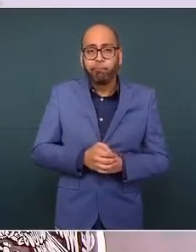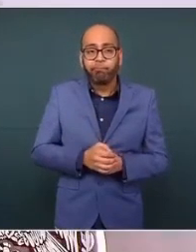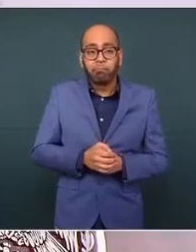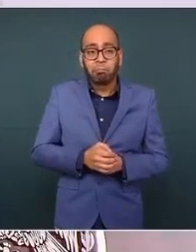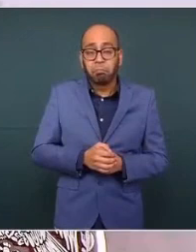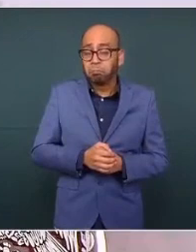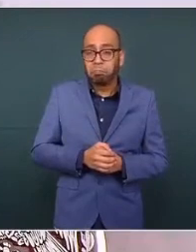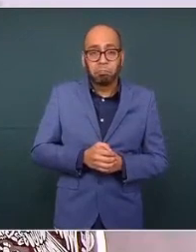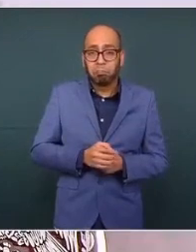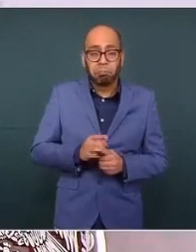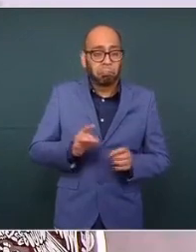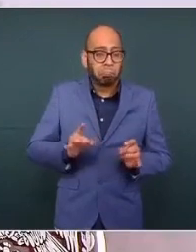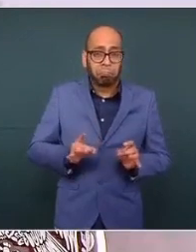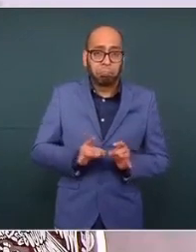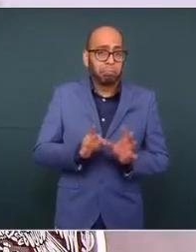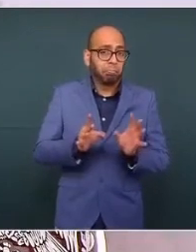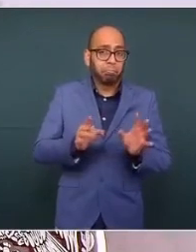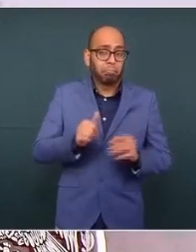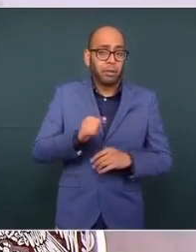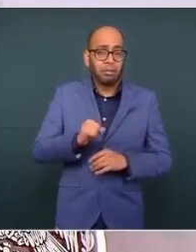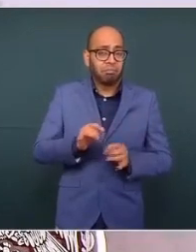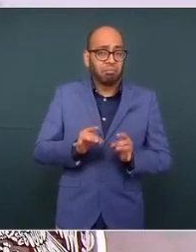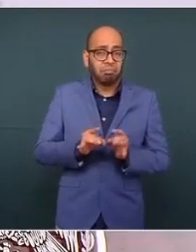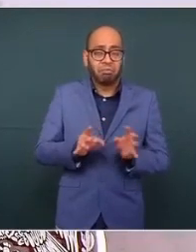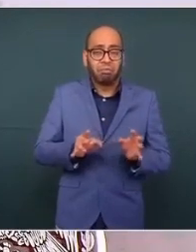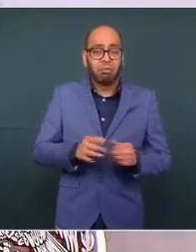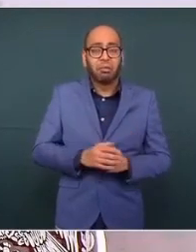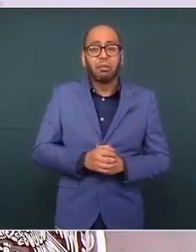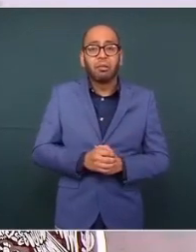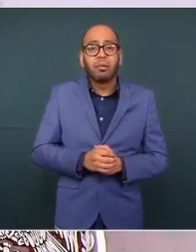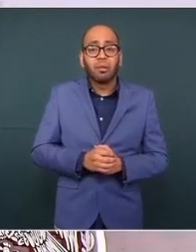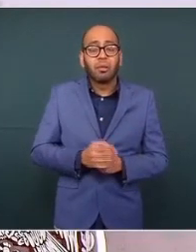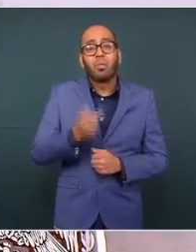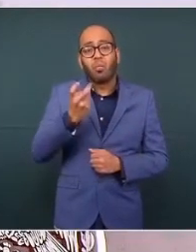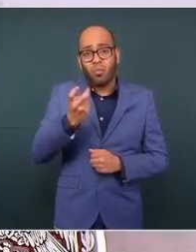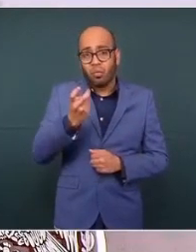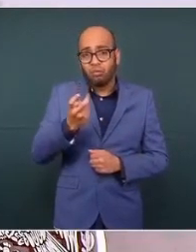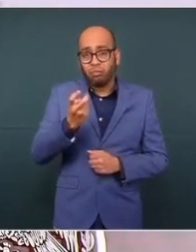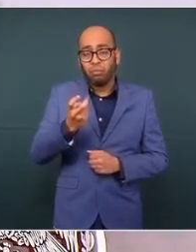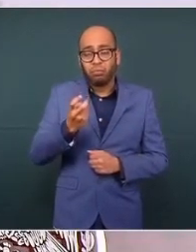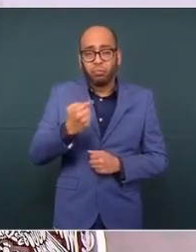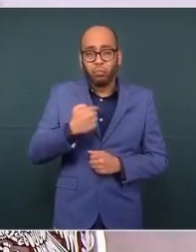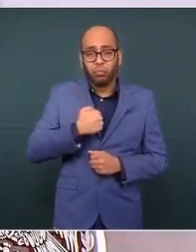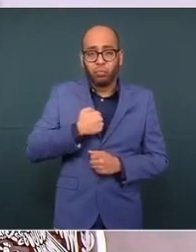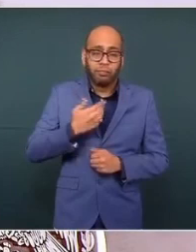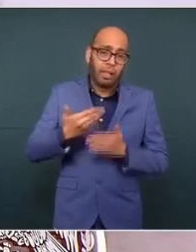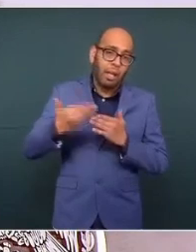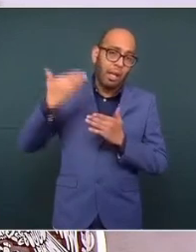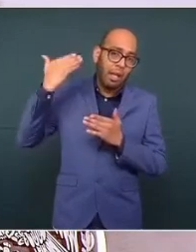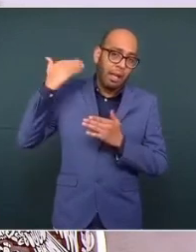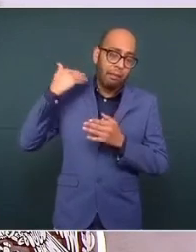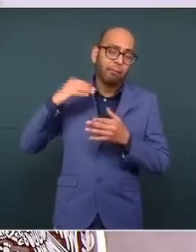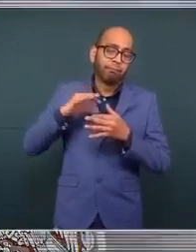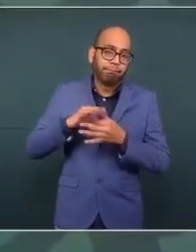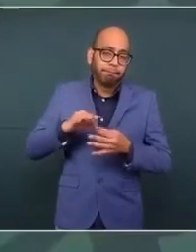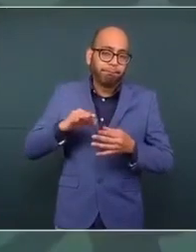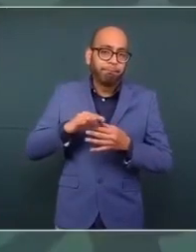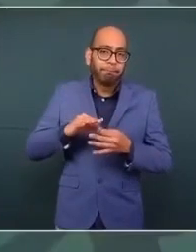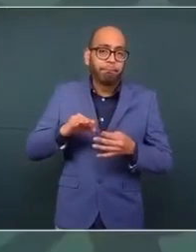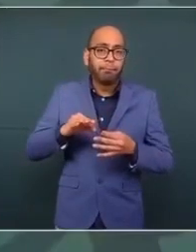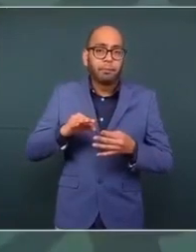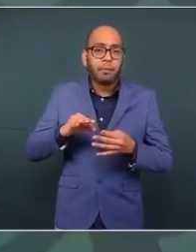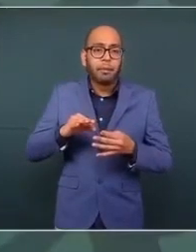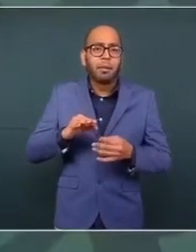una reacción. Por eso se hablaba antes y